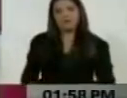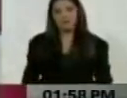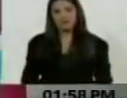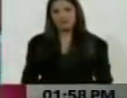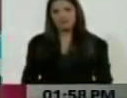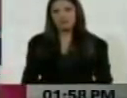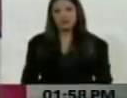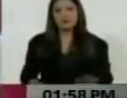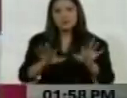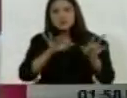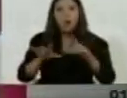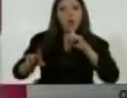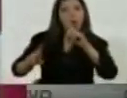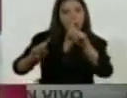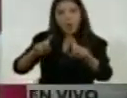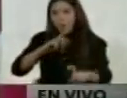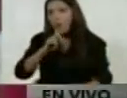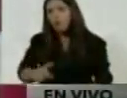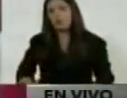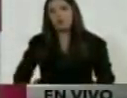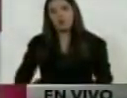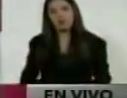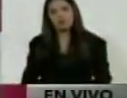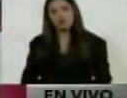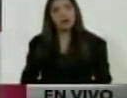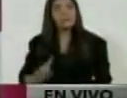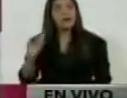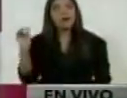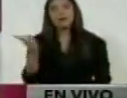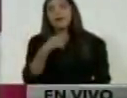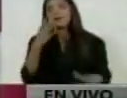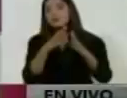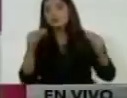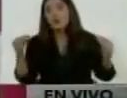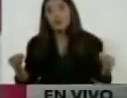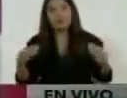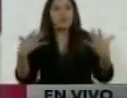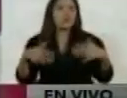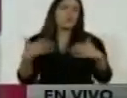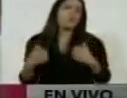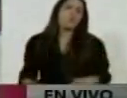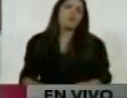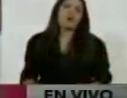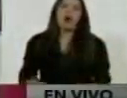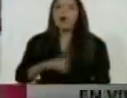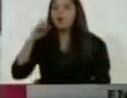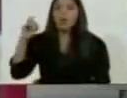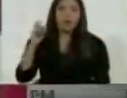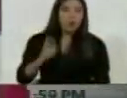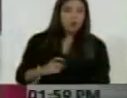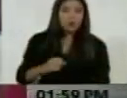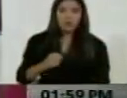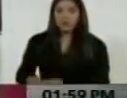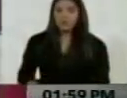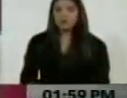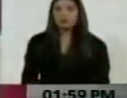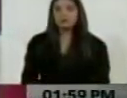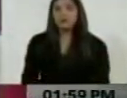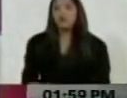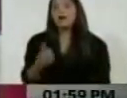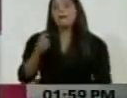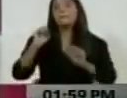sembrar odio para que todos lleguemos a un punto tan alto de odio que un día